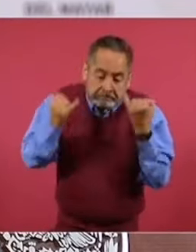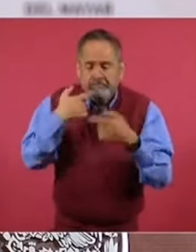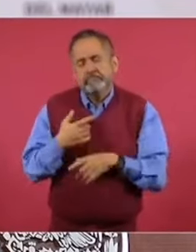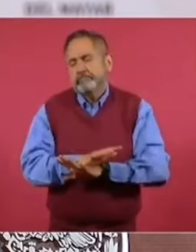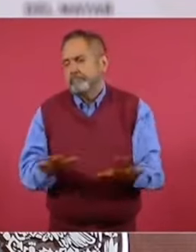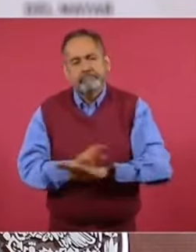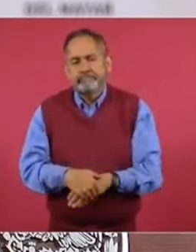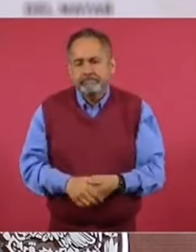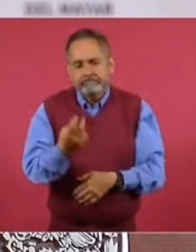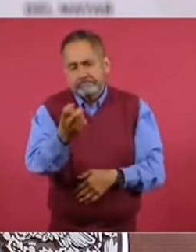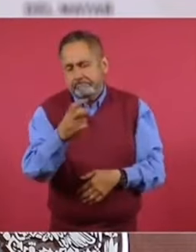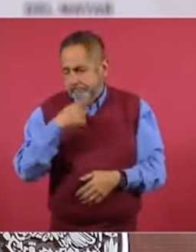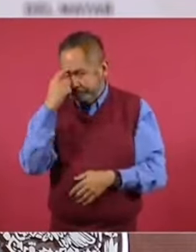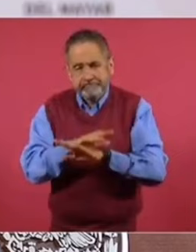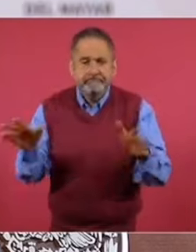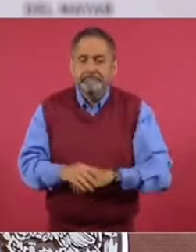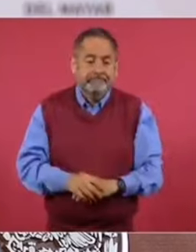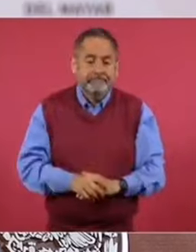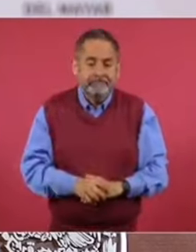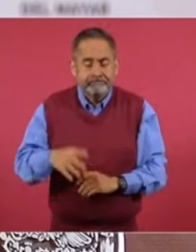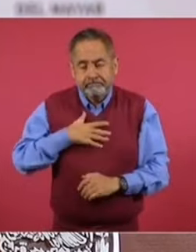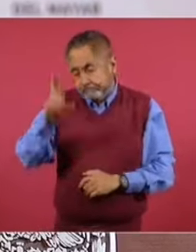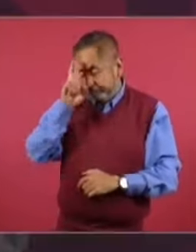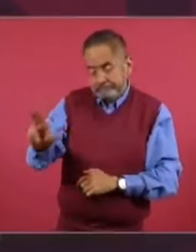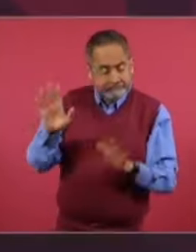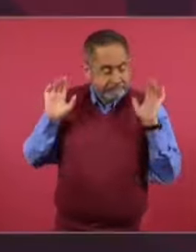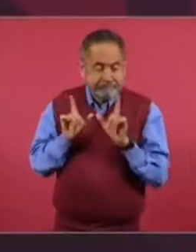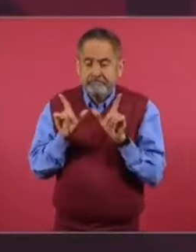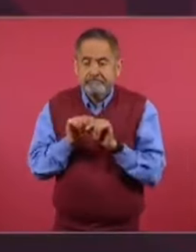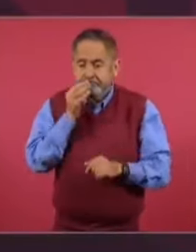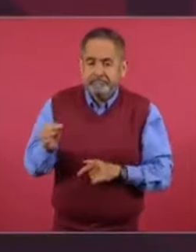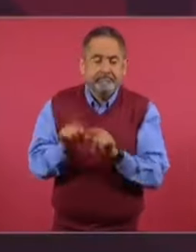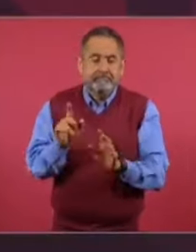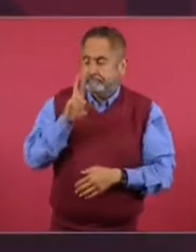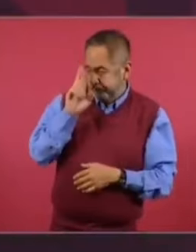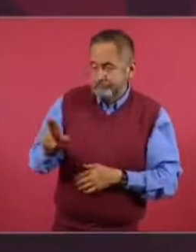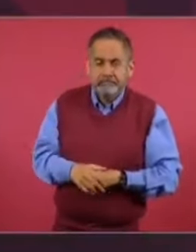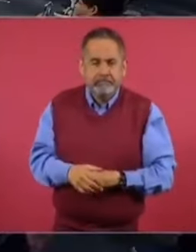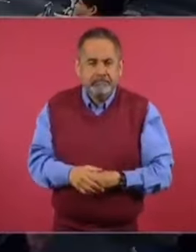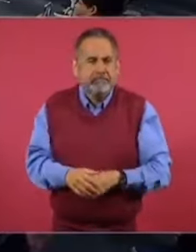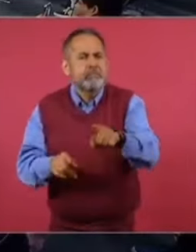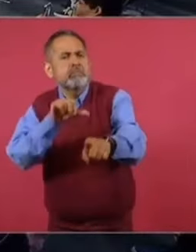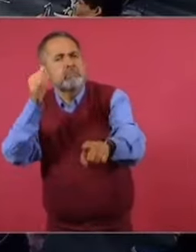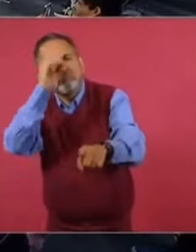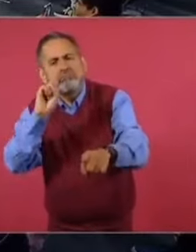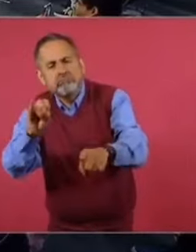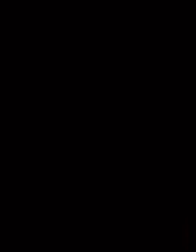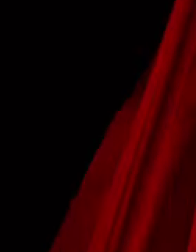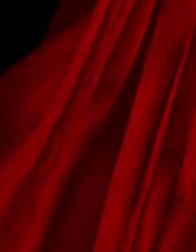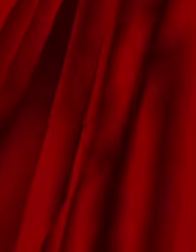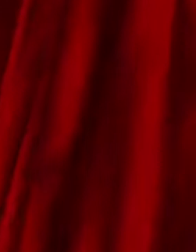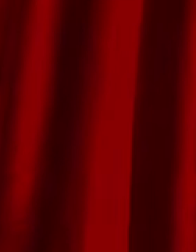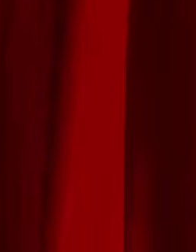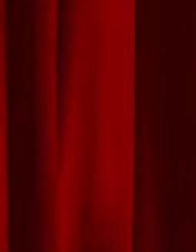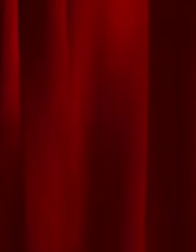eso, precisamente porque somos respetuosos. Pero por ejemplo, de las ha opinado en que se toman en otros países.